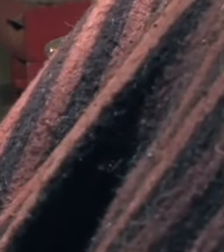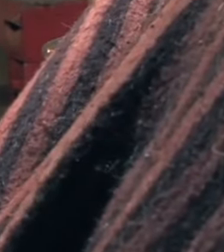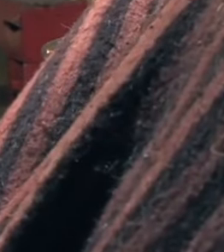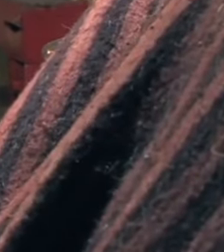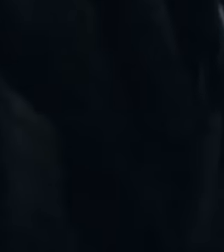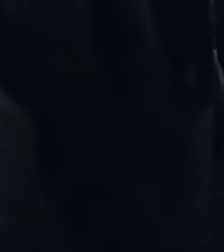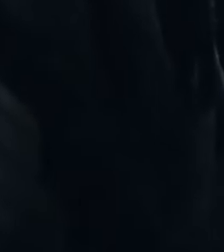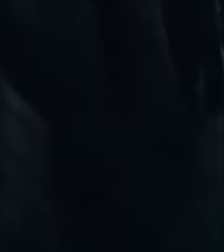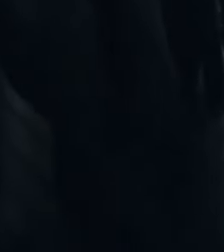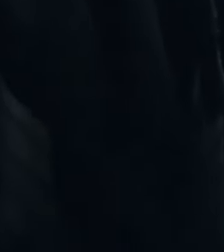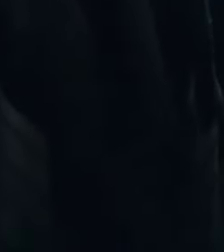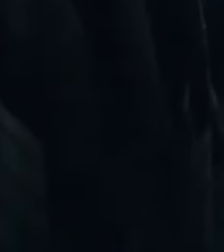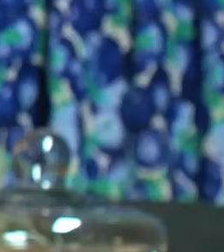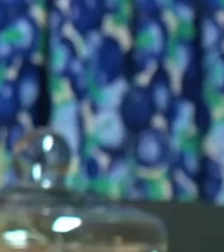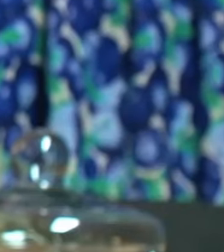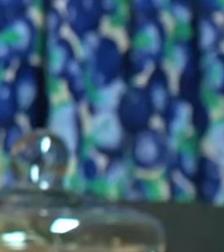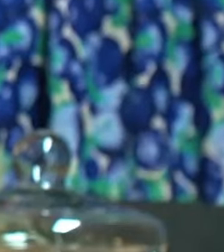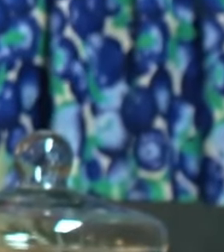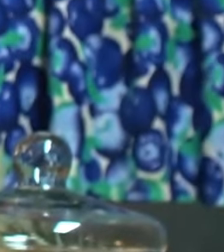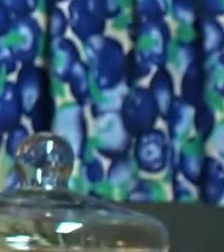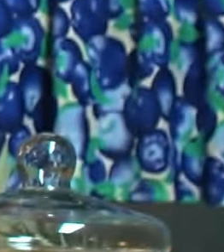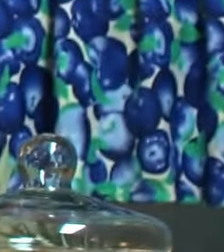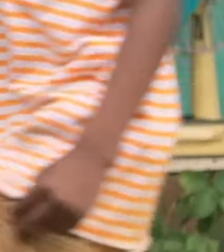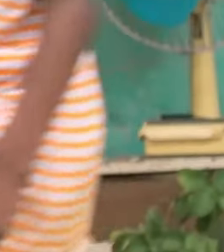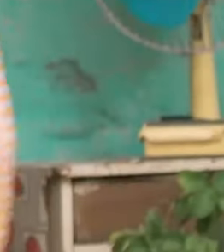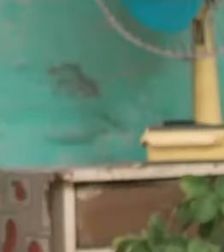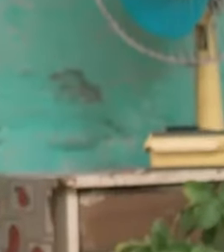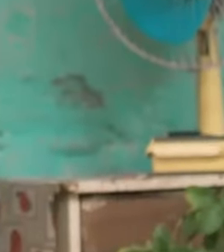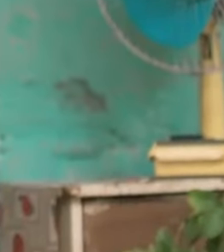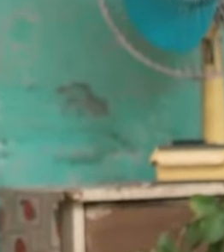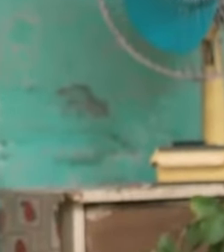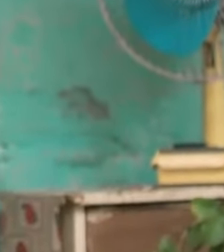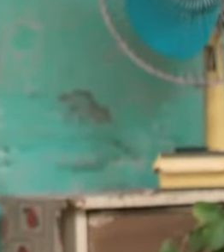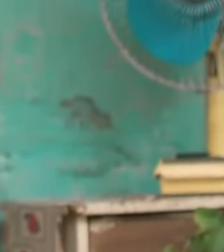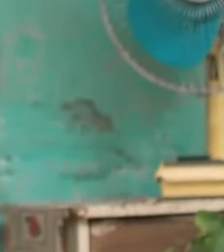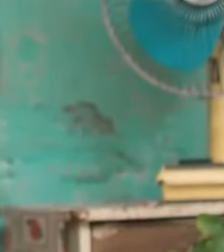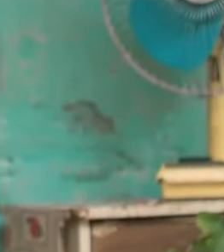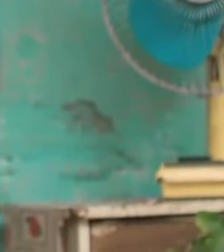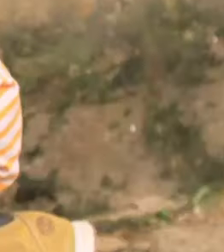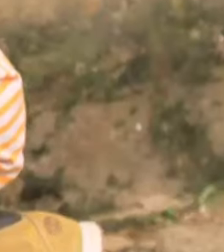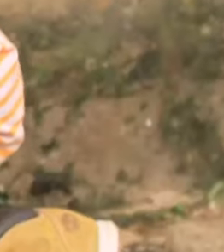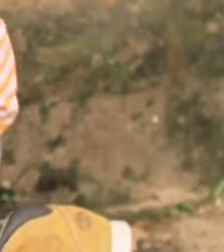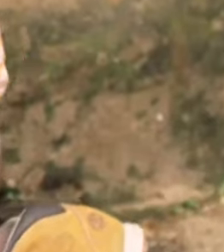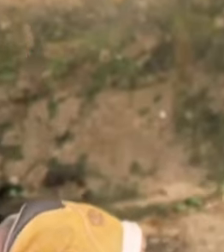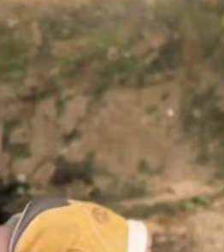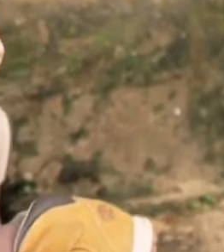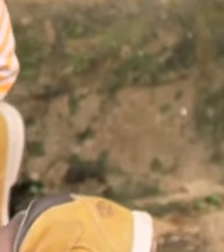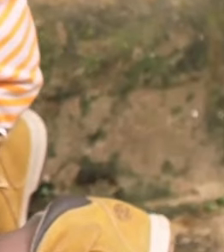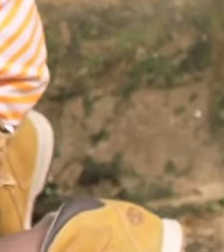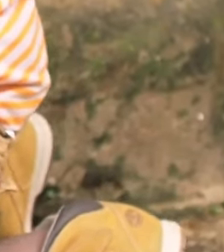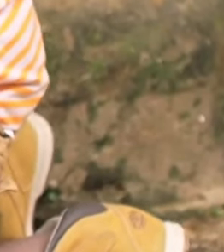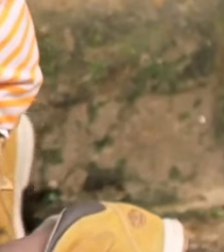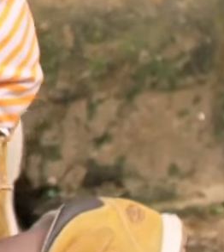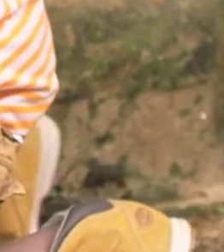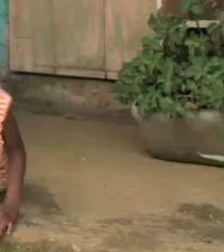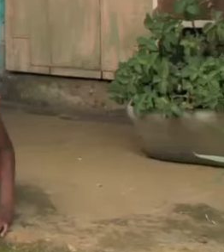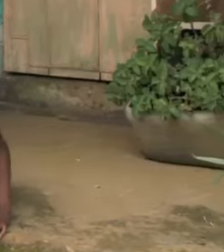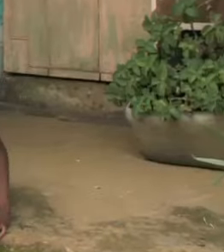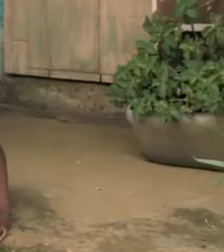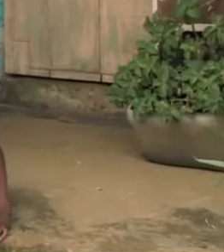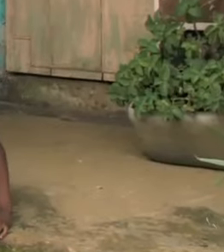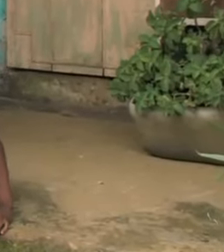que se fue al Amazonas y tomó un cocodrilo con la mirada. Un día estaba trabajando en construcción, tocó un cable de